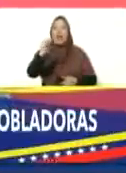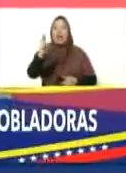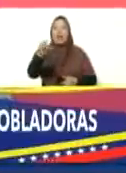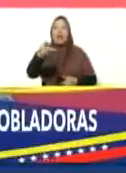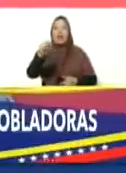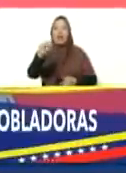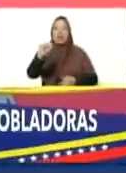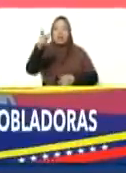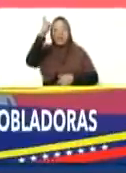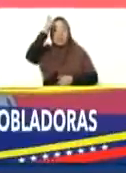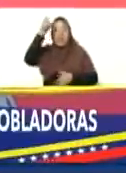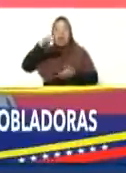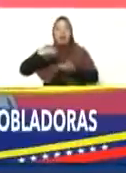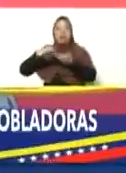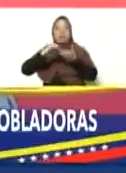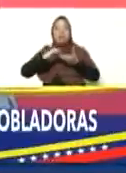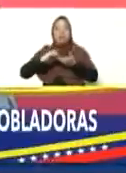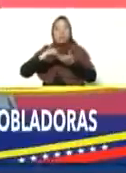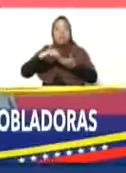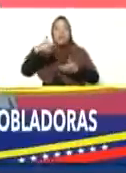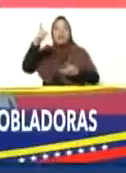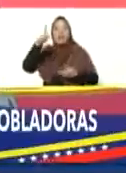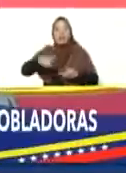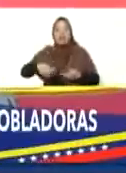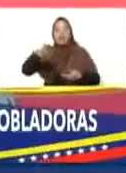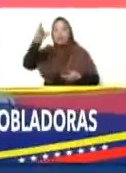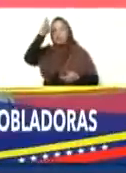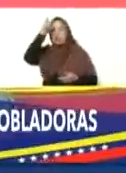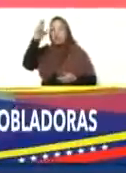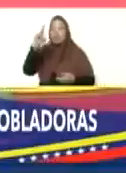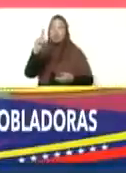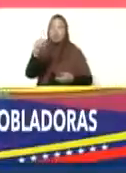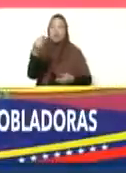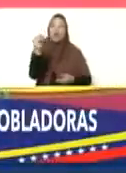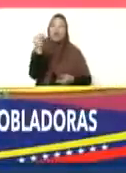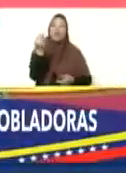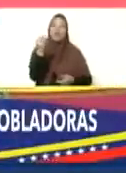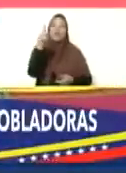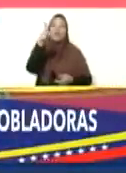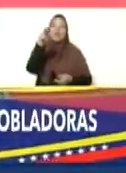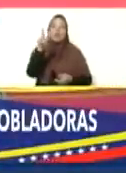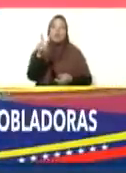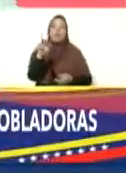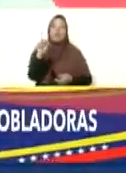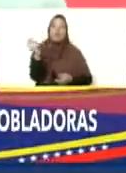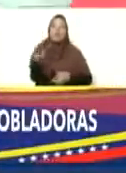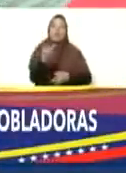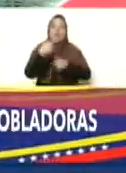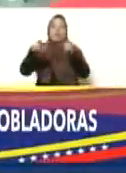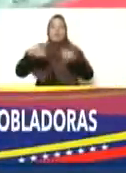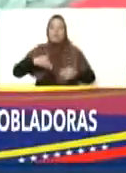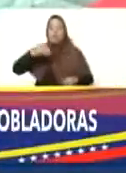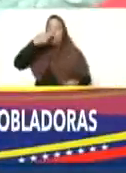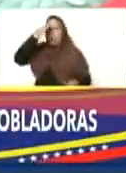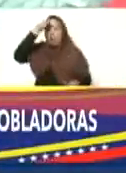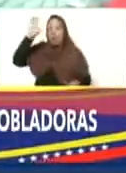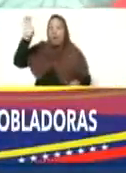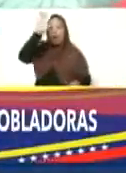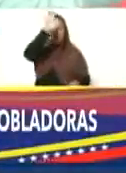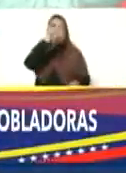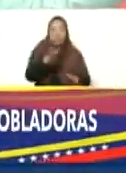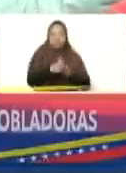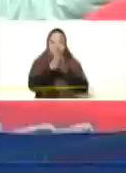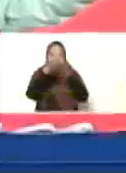teherán uruguay doha y bakú ciudades gigantescas